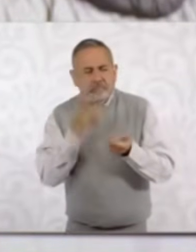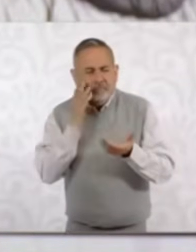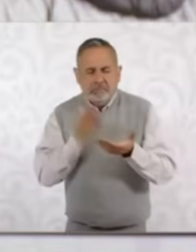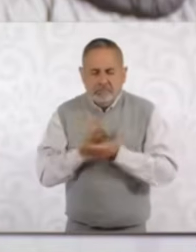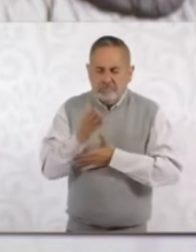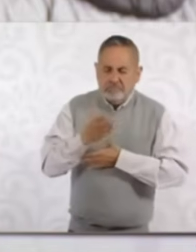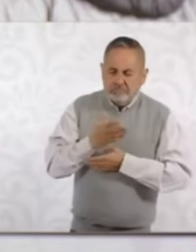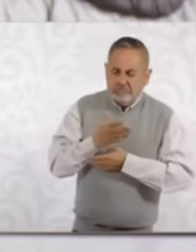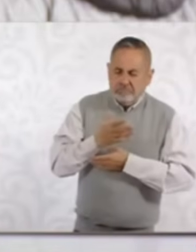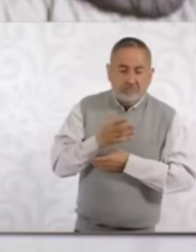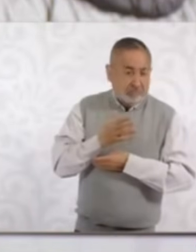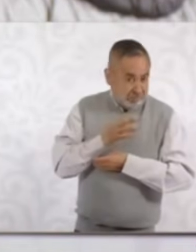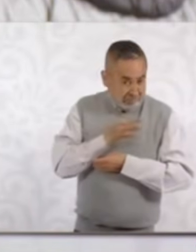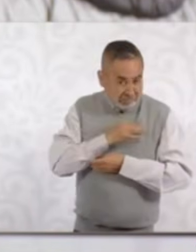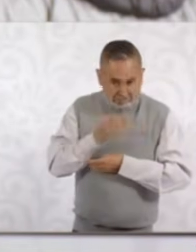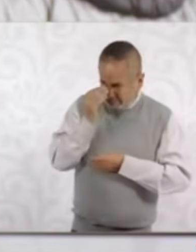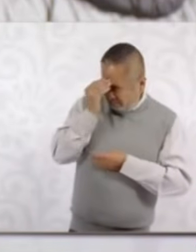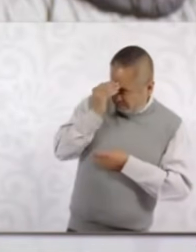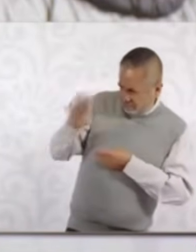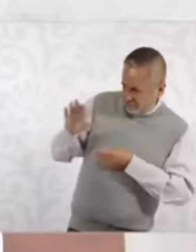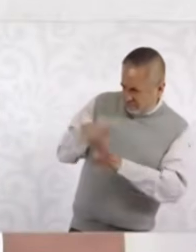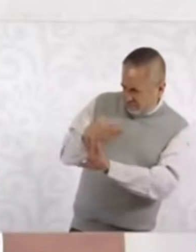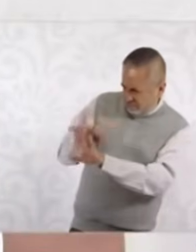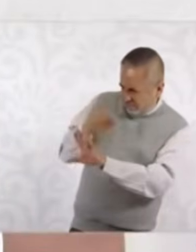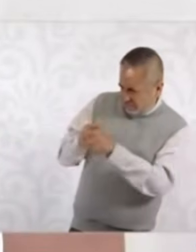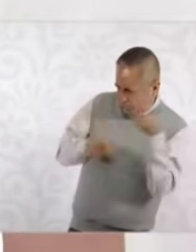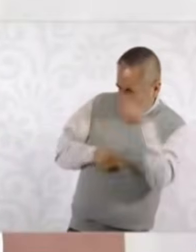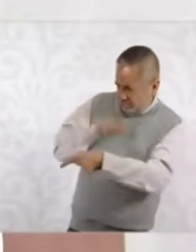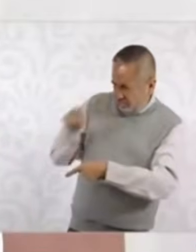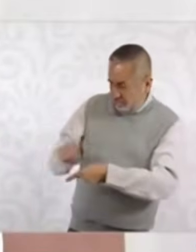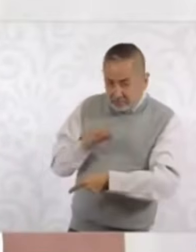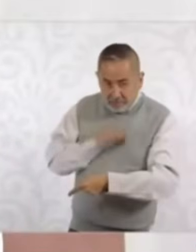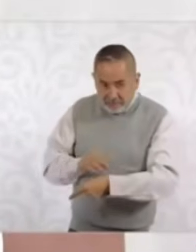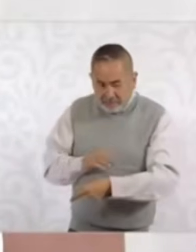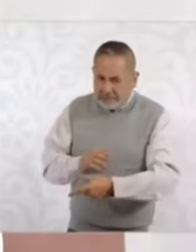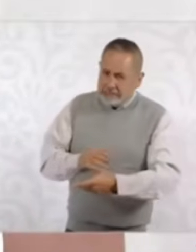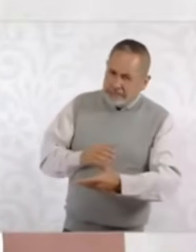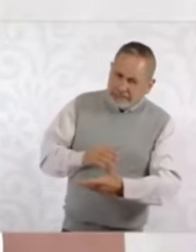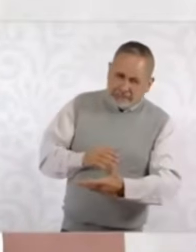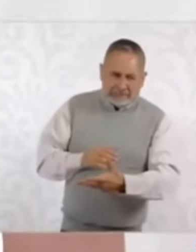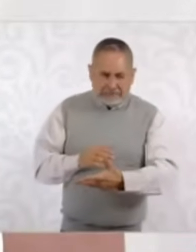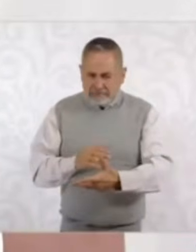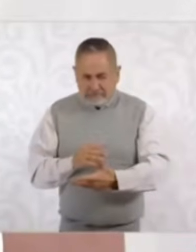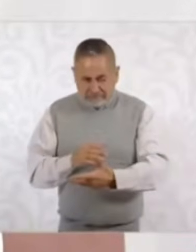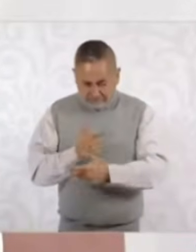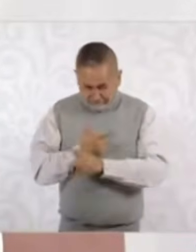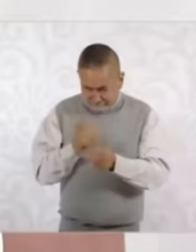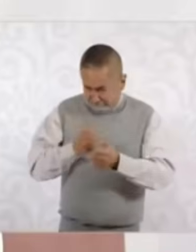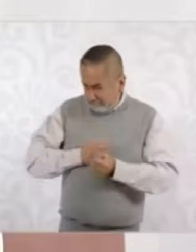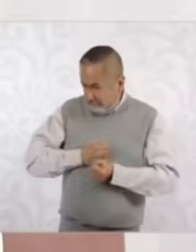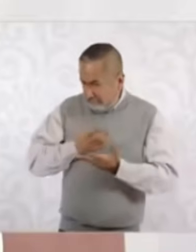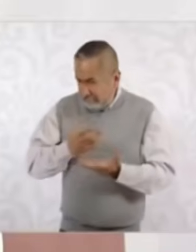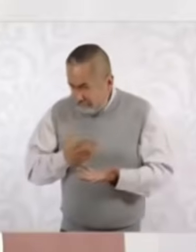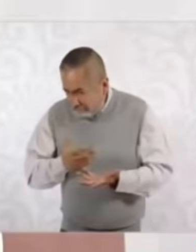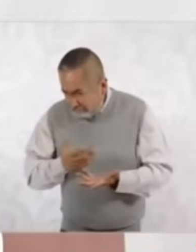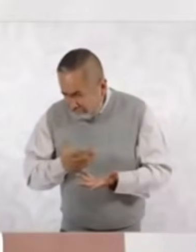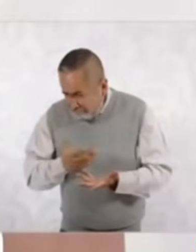agredirse a una persona. Y siempre está ese debate y esa discusión, y las plataformas finalmente pues